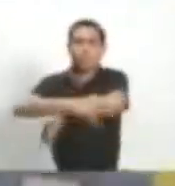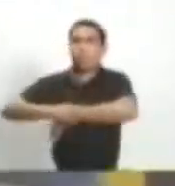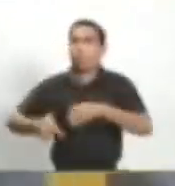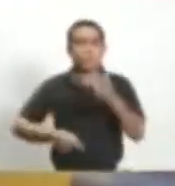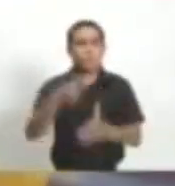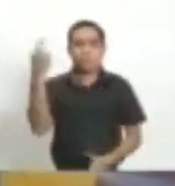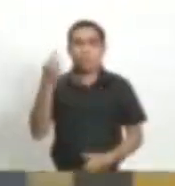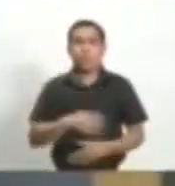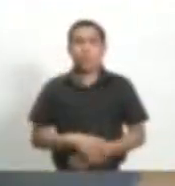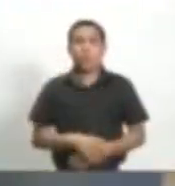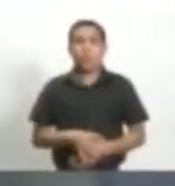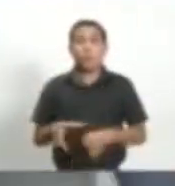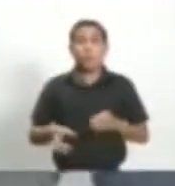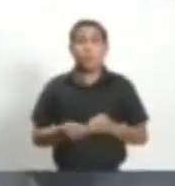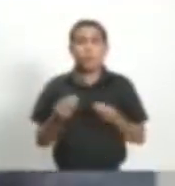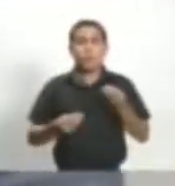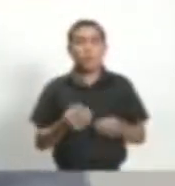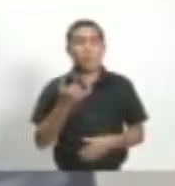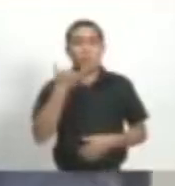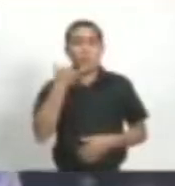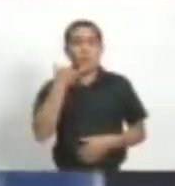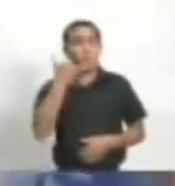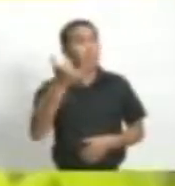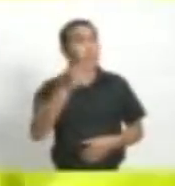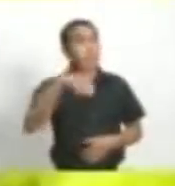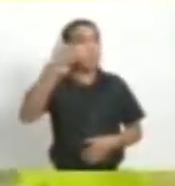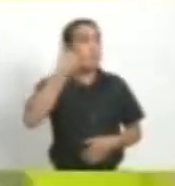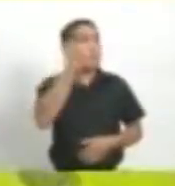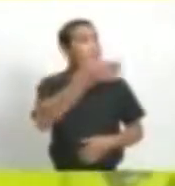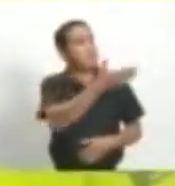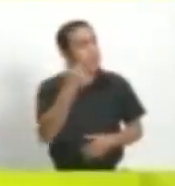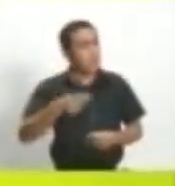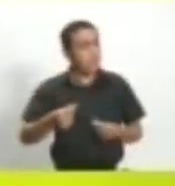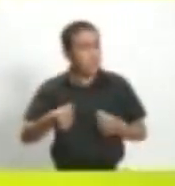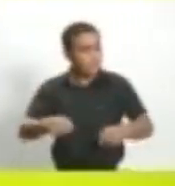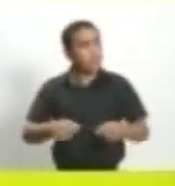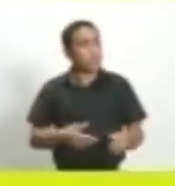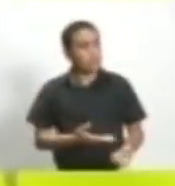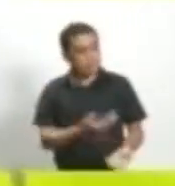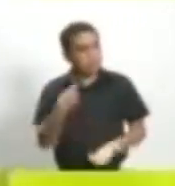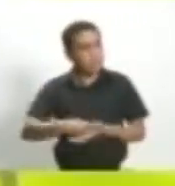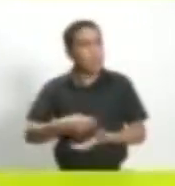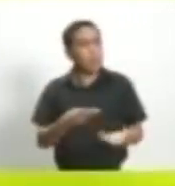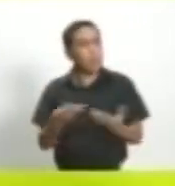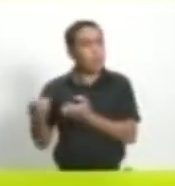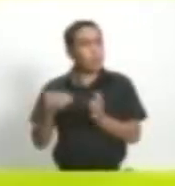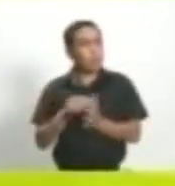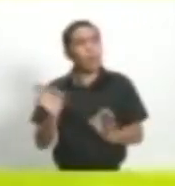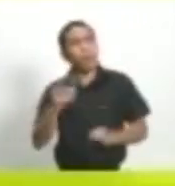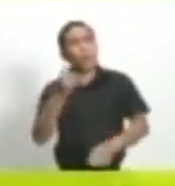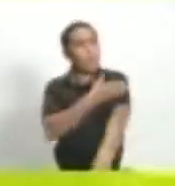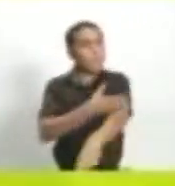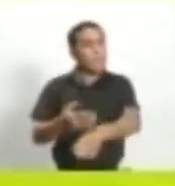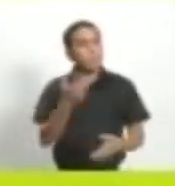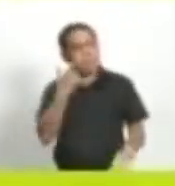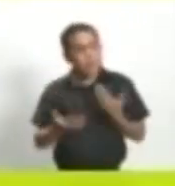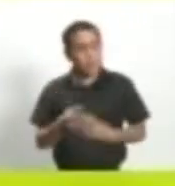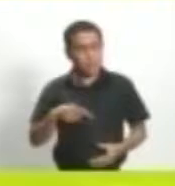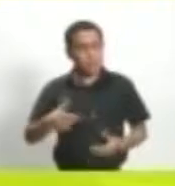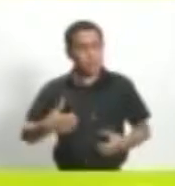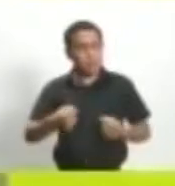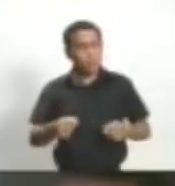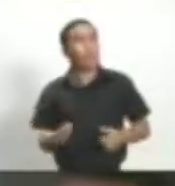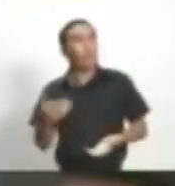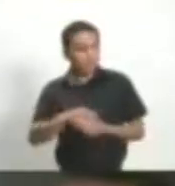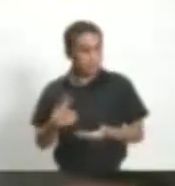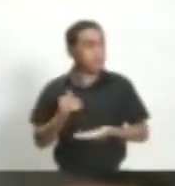un detenido seguimiento, llaman a la víctima para pedirle la recompensa, que oscila entre los 800 y el millón de pesos, dependiendo el modelo de la